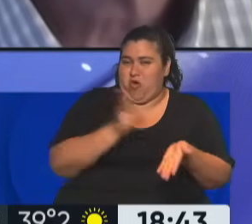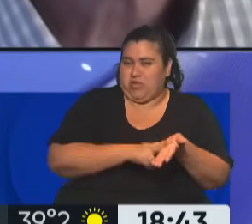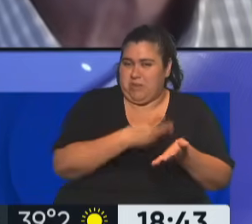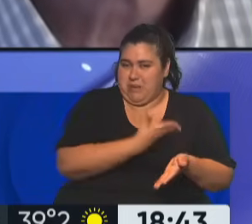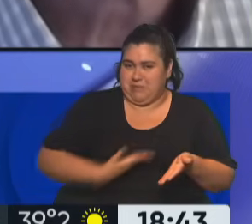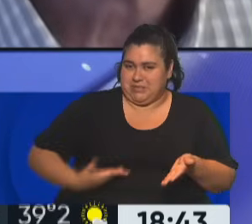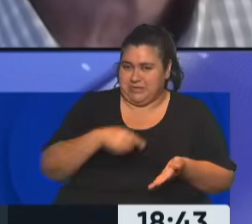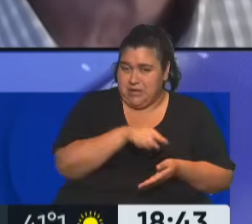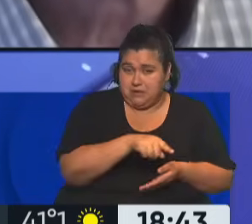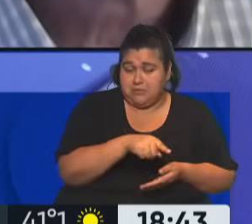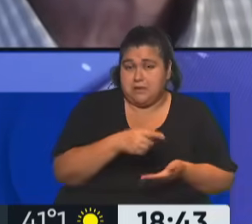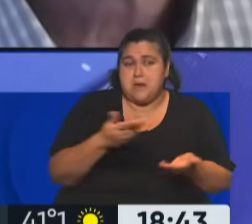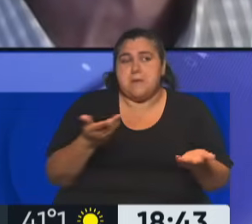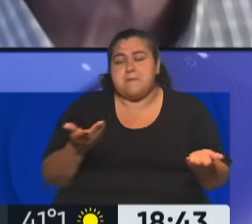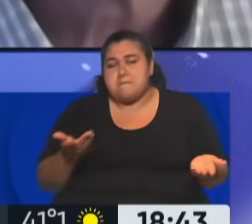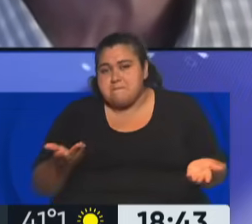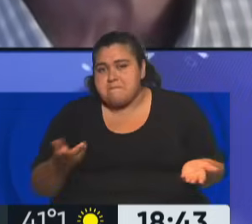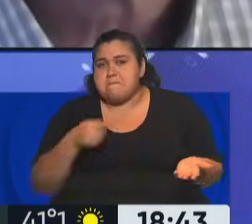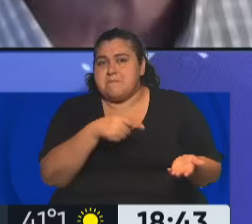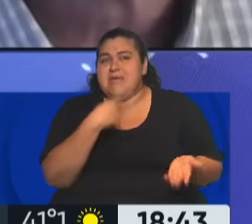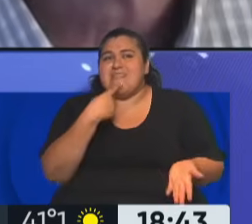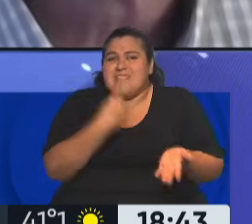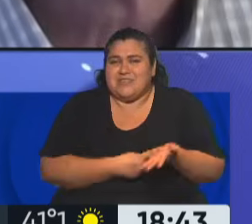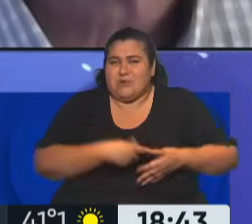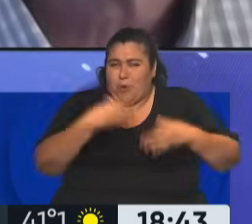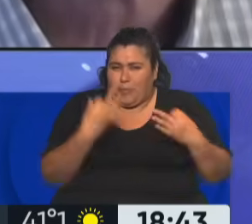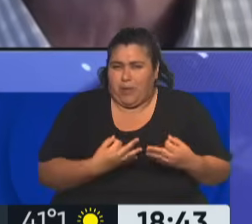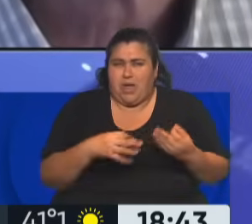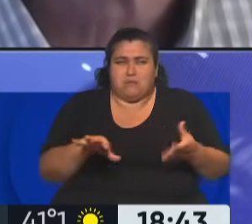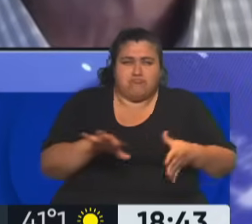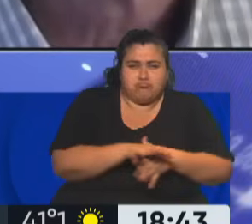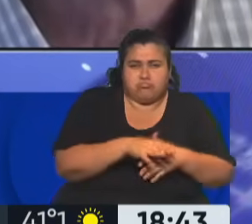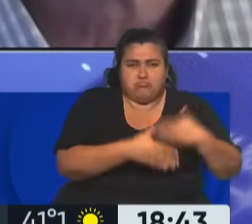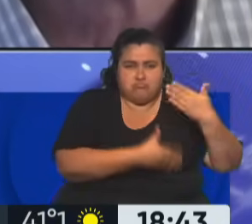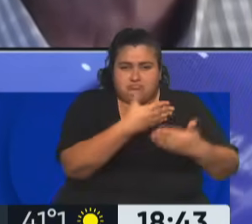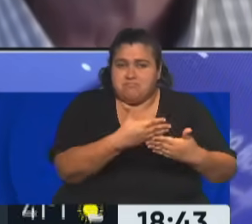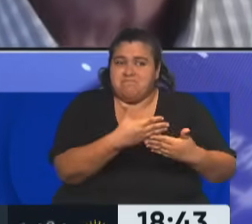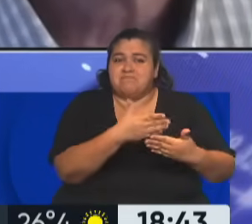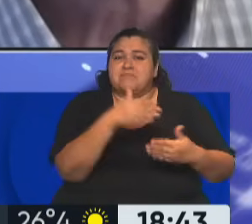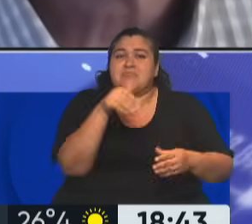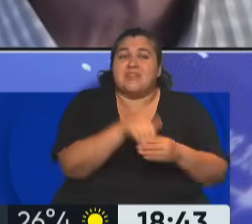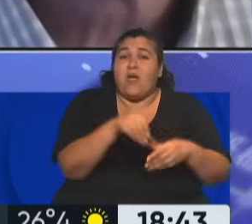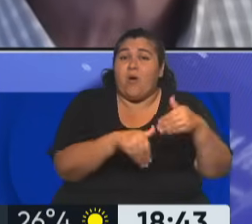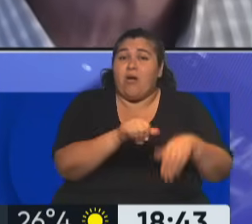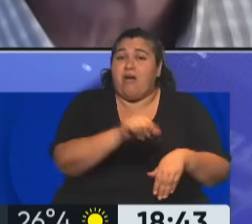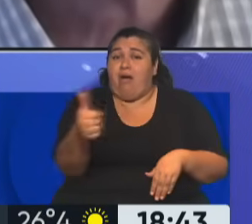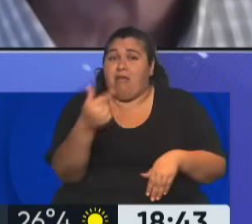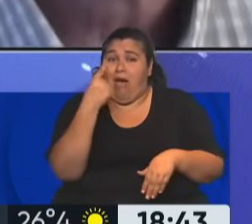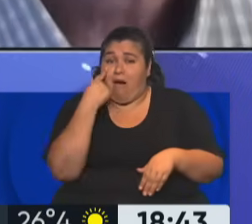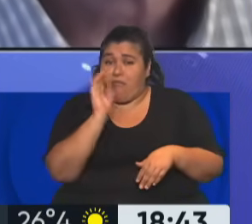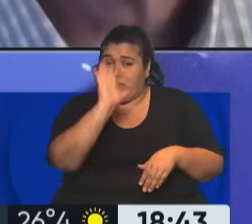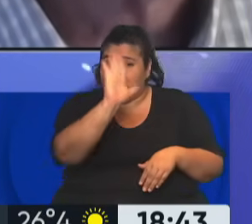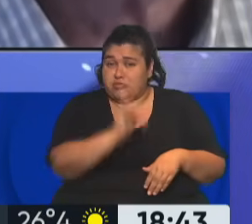bueno, las cartas aún no están muy definidas, ¿no? El juego no está muy definido sobre si será reelegido o no, quién podría eventualmente